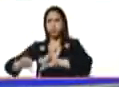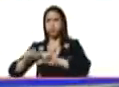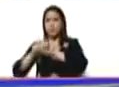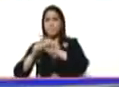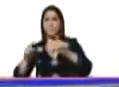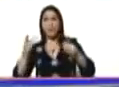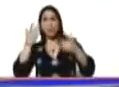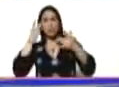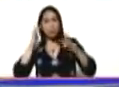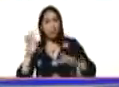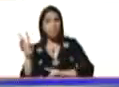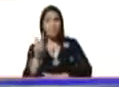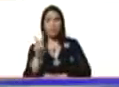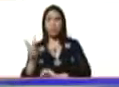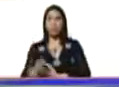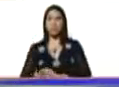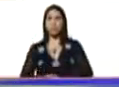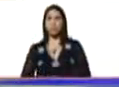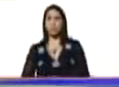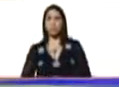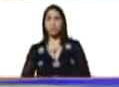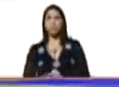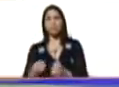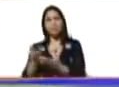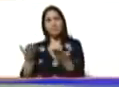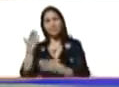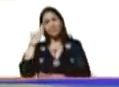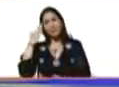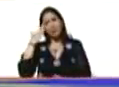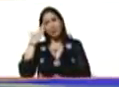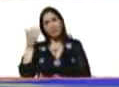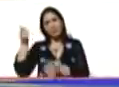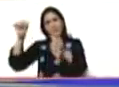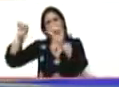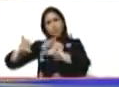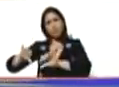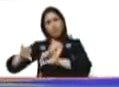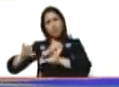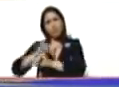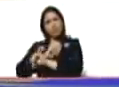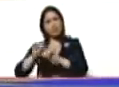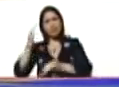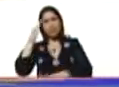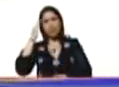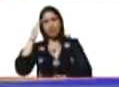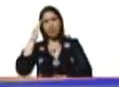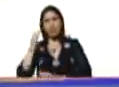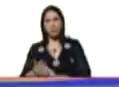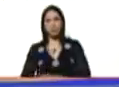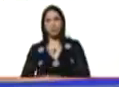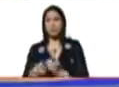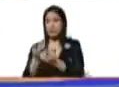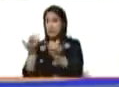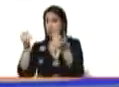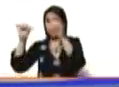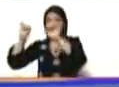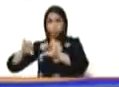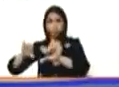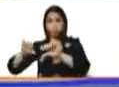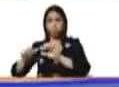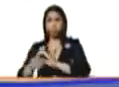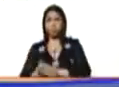caso venezolano. Ya lo saben que fracasó. Ya saben que ellos fracasaron.